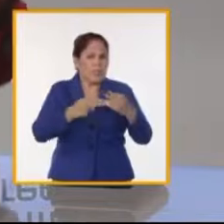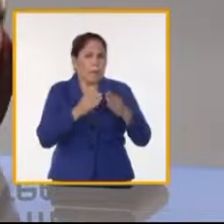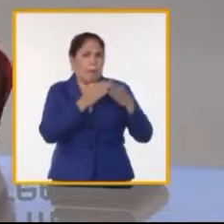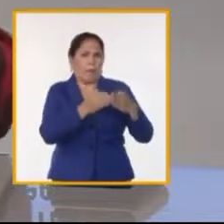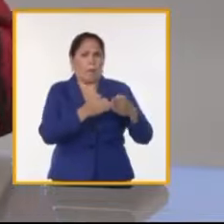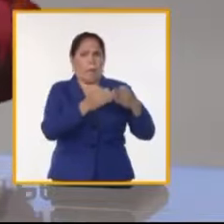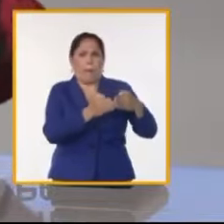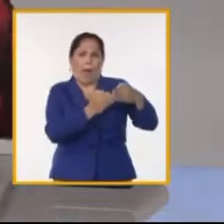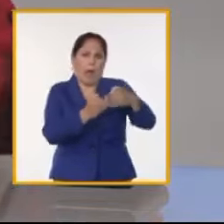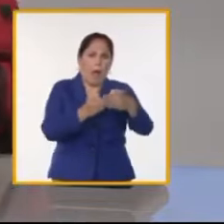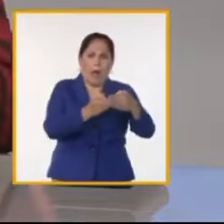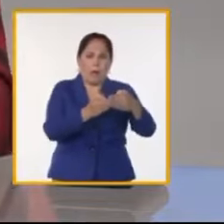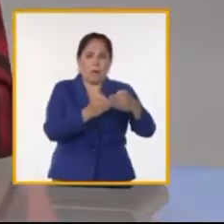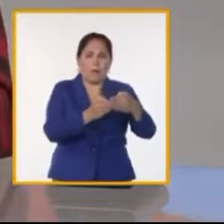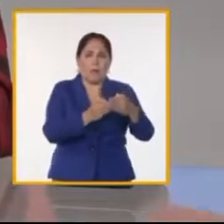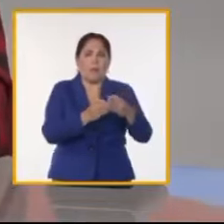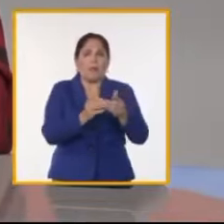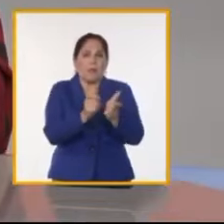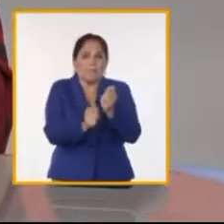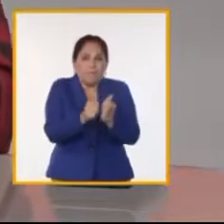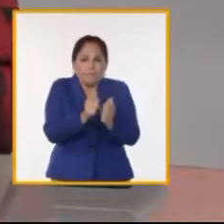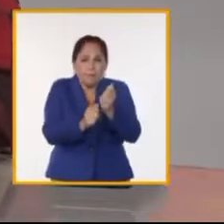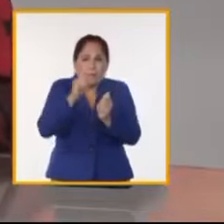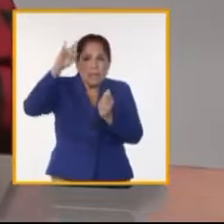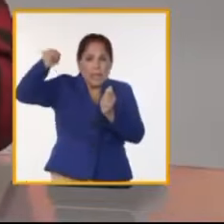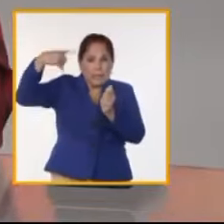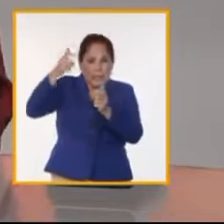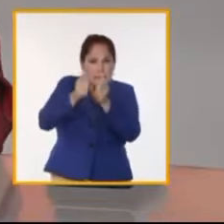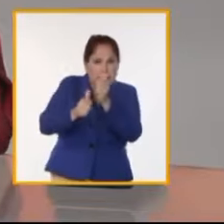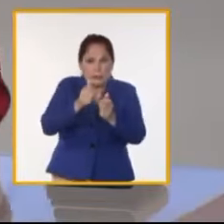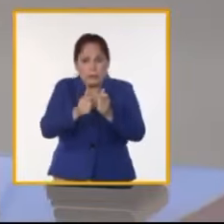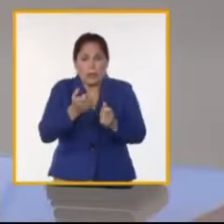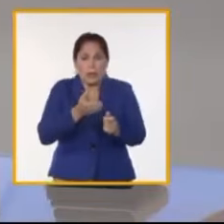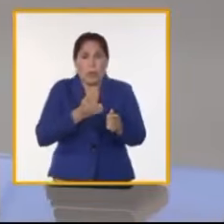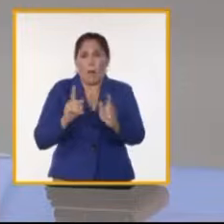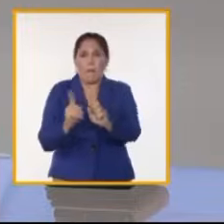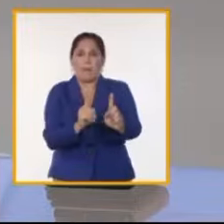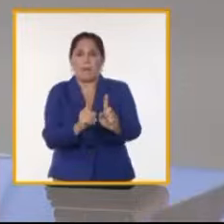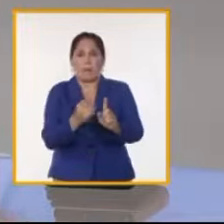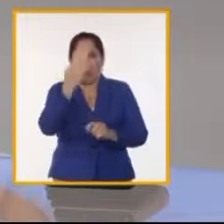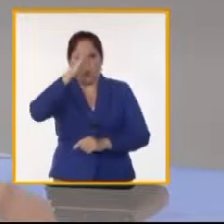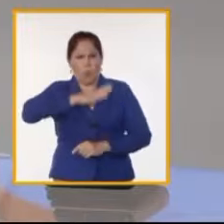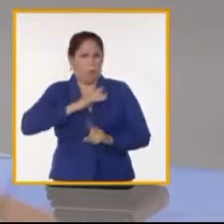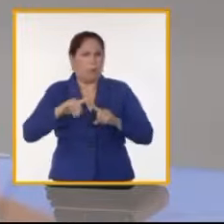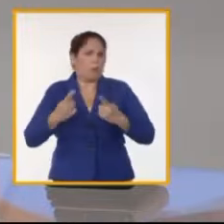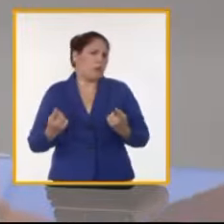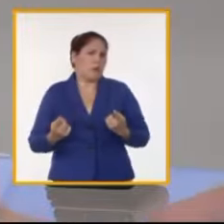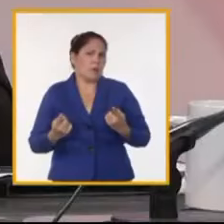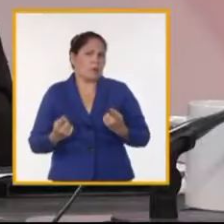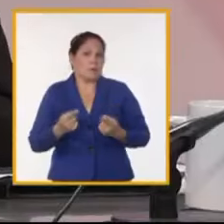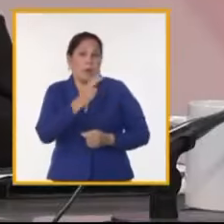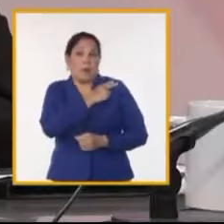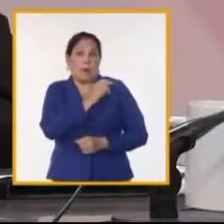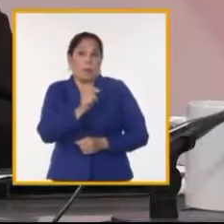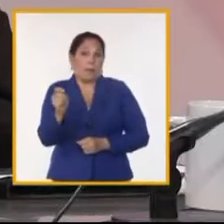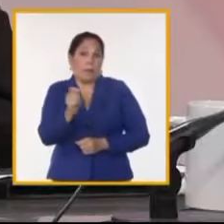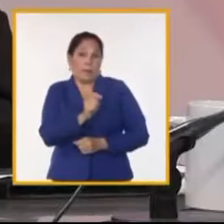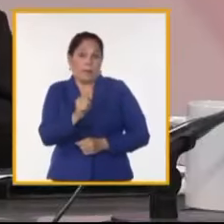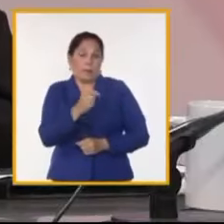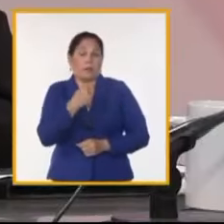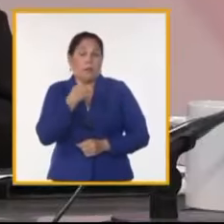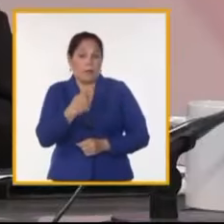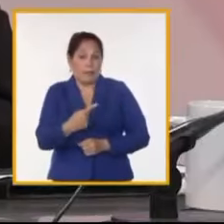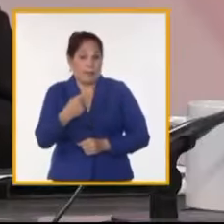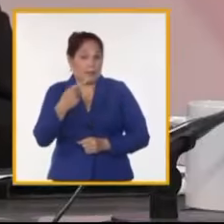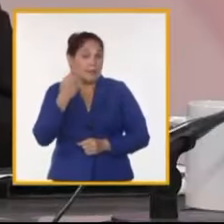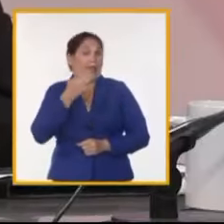tanquero con los software con los sistemas militares como se le hace a Cuba por eso el profesor William Leo grande decía en enero del